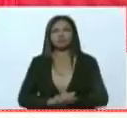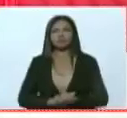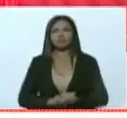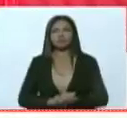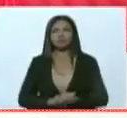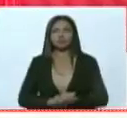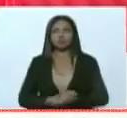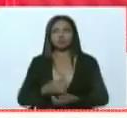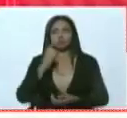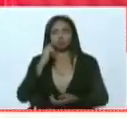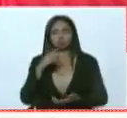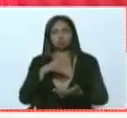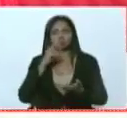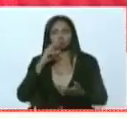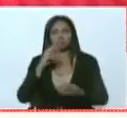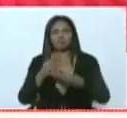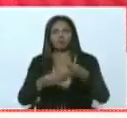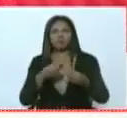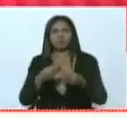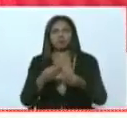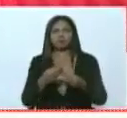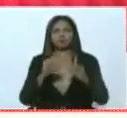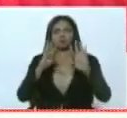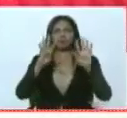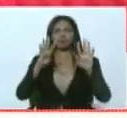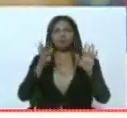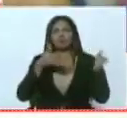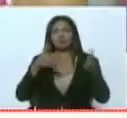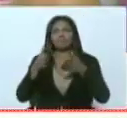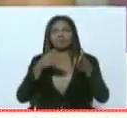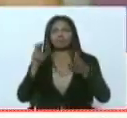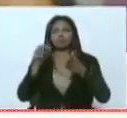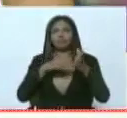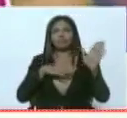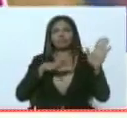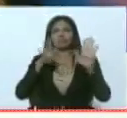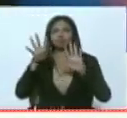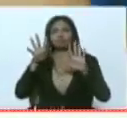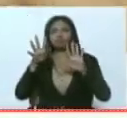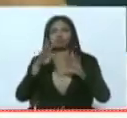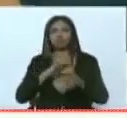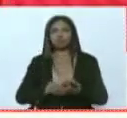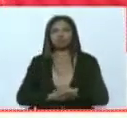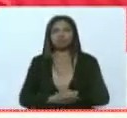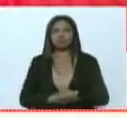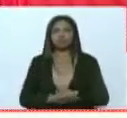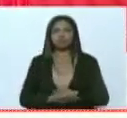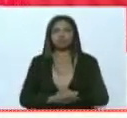lo saqué el 9 de marzo del 2018.